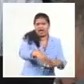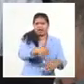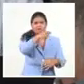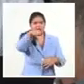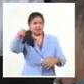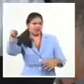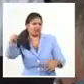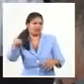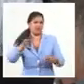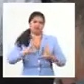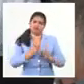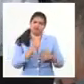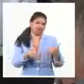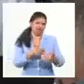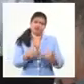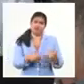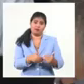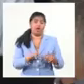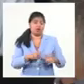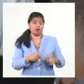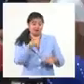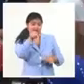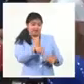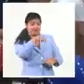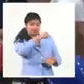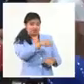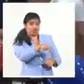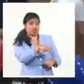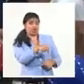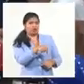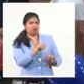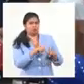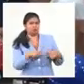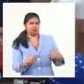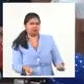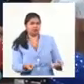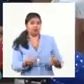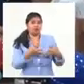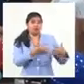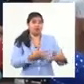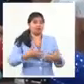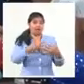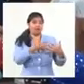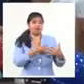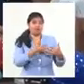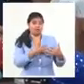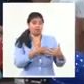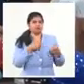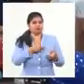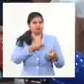porque precisamente los que tratan de crear estas matrices son los que han provocado que el país llegue a esta situación.